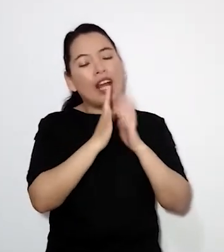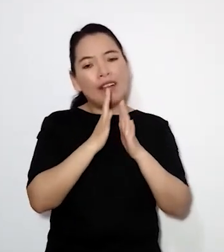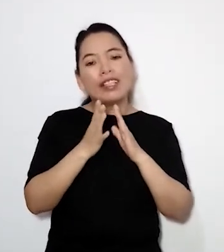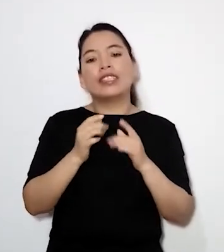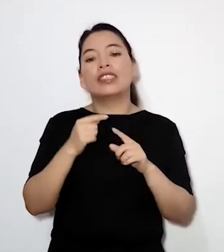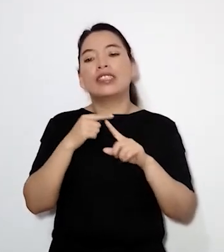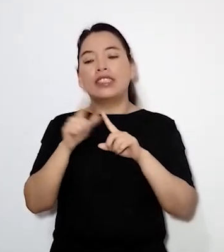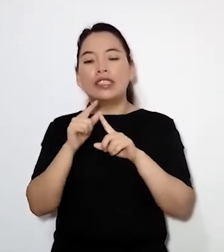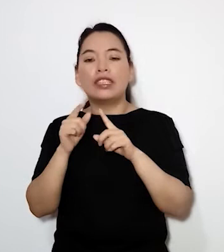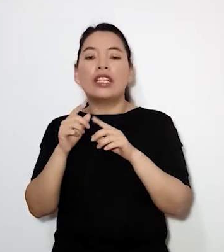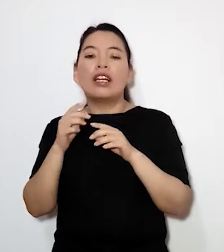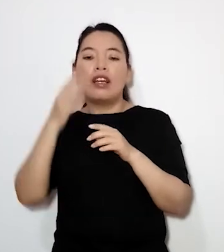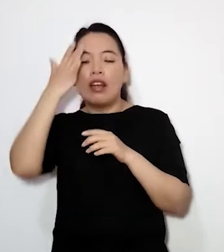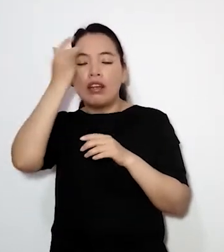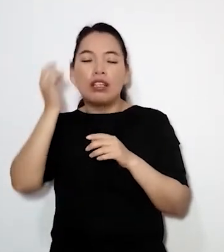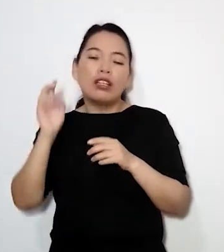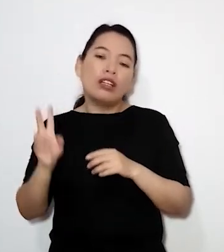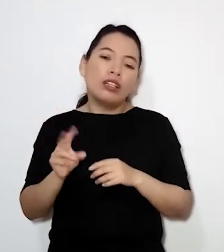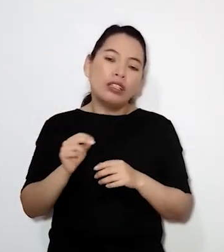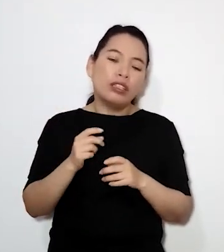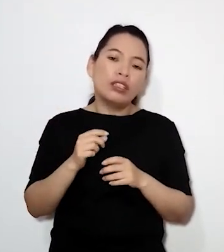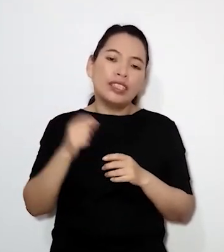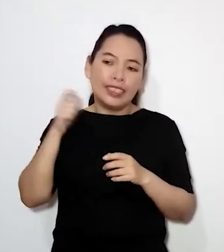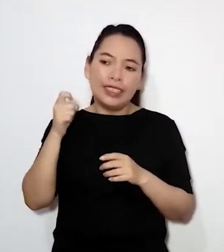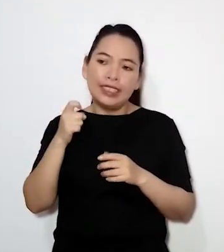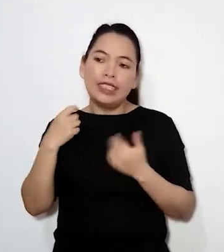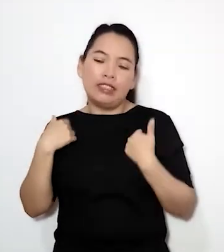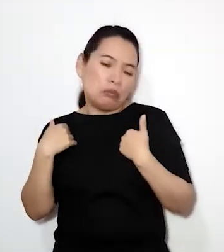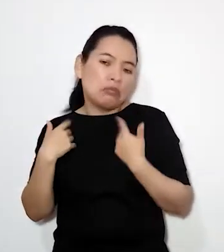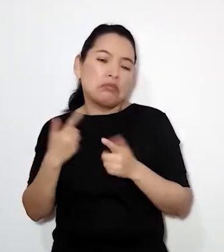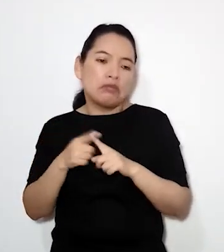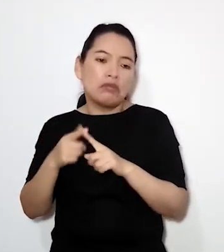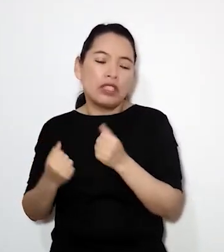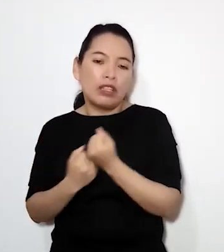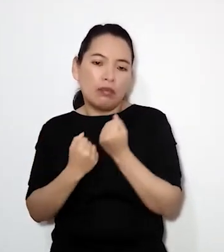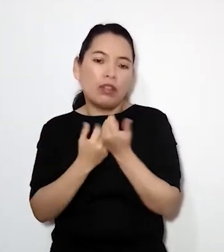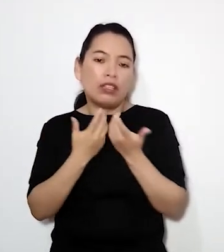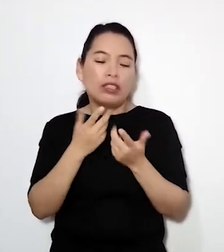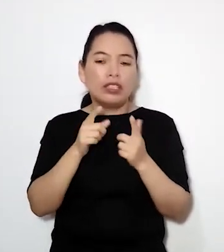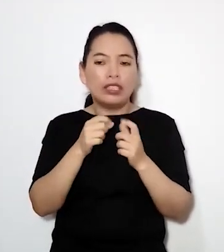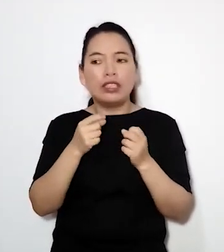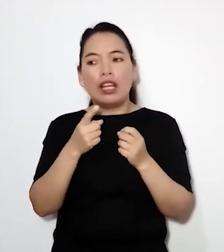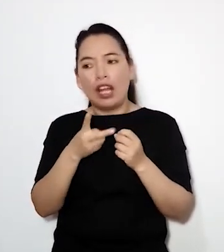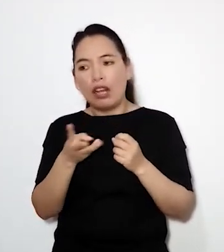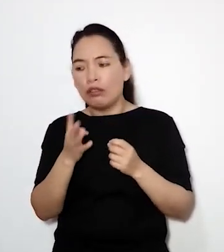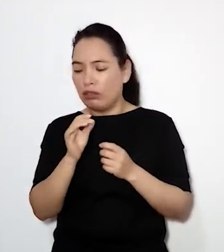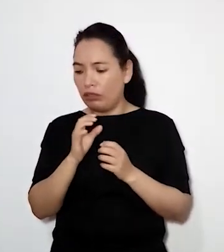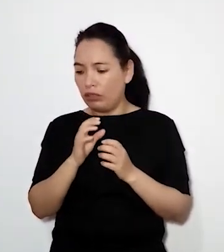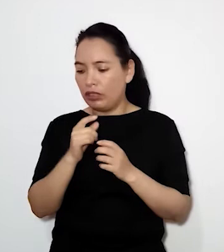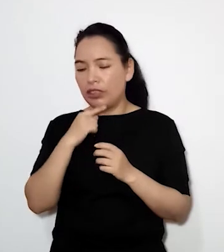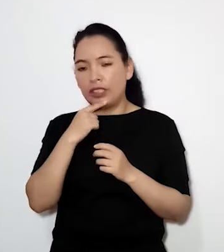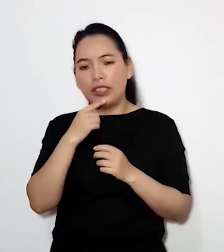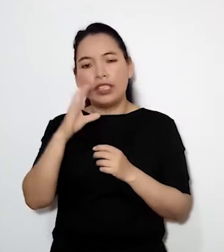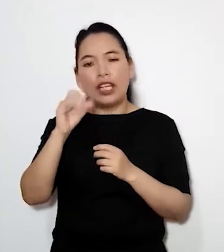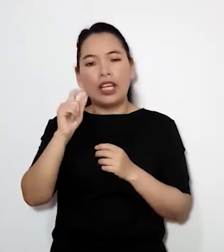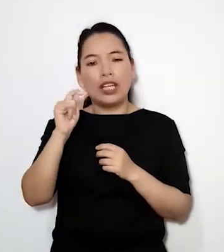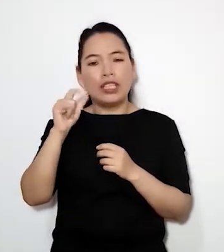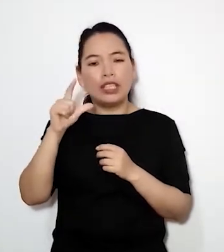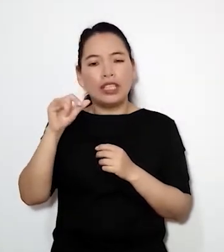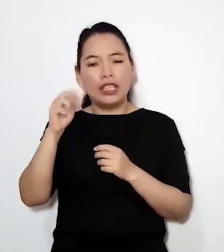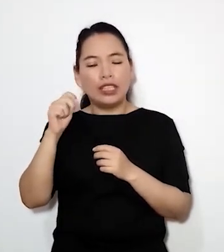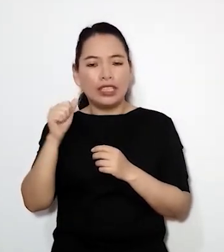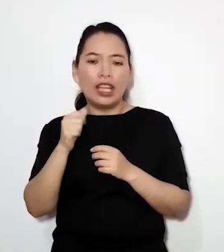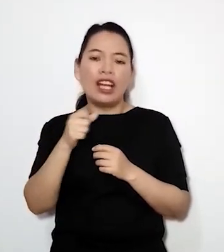y establecen excepciones en línea con esto que decía Catalina al comienzo. Algunos sí, otros no, porque tienen